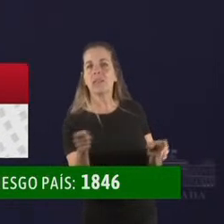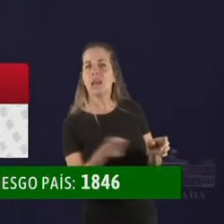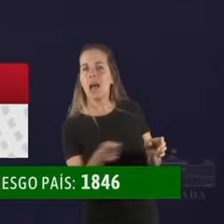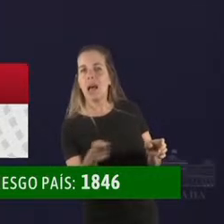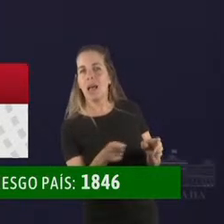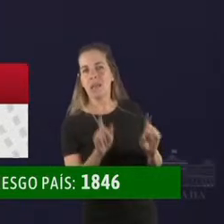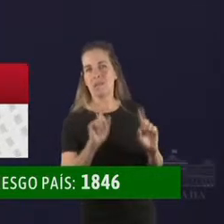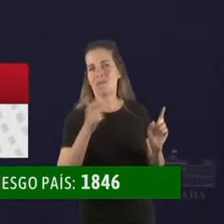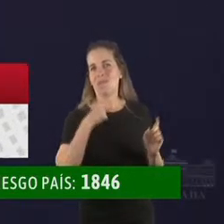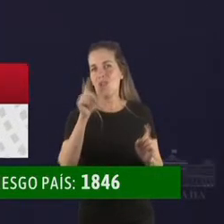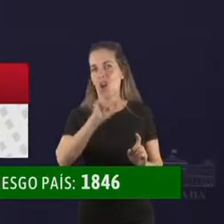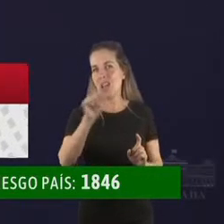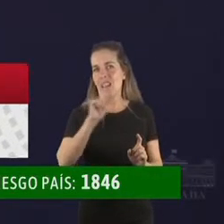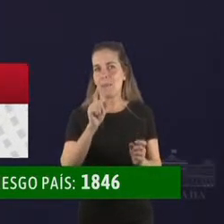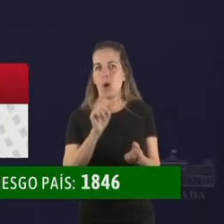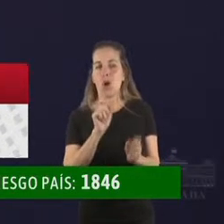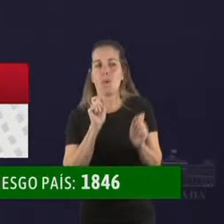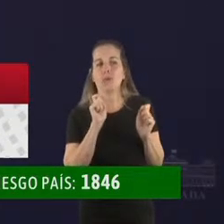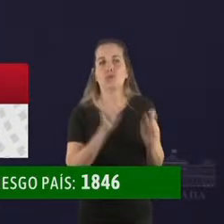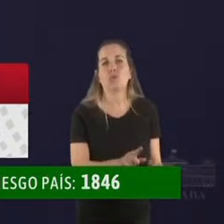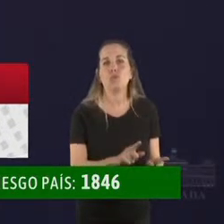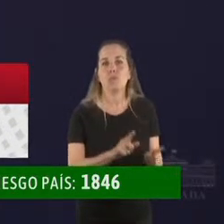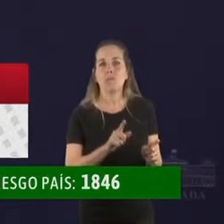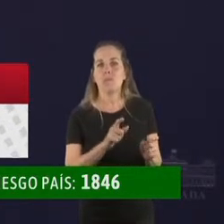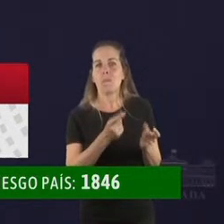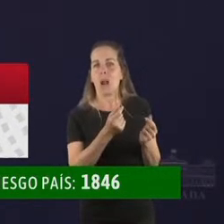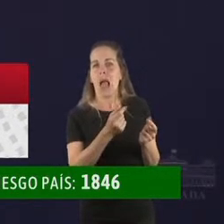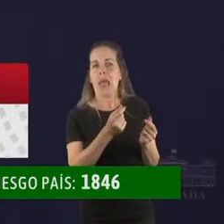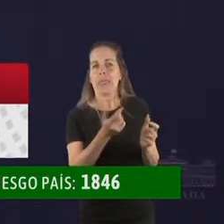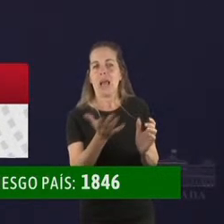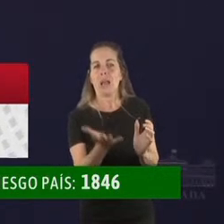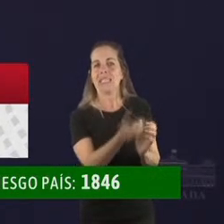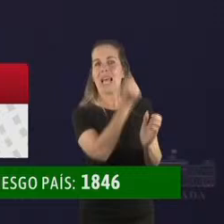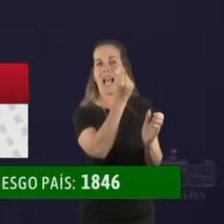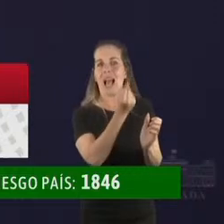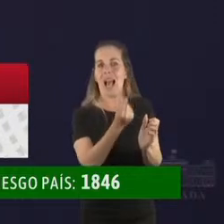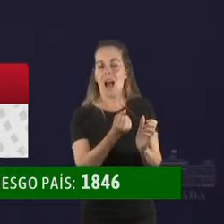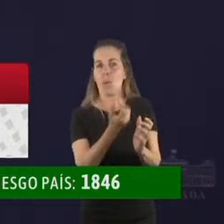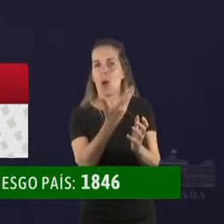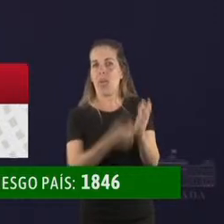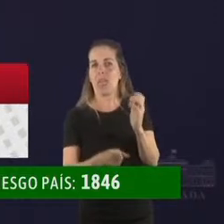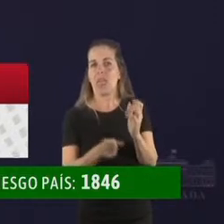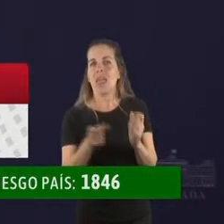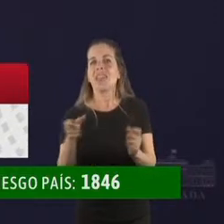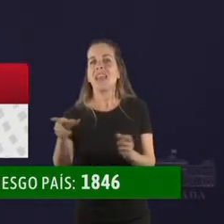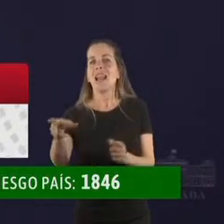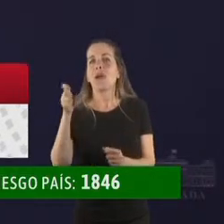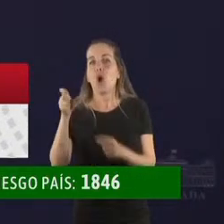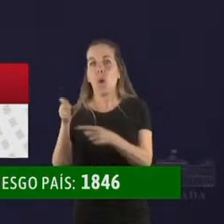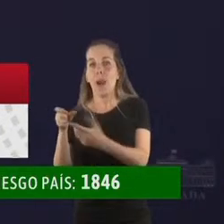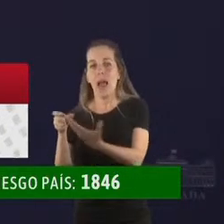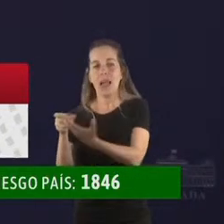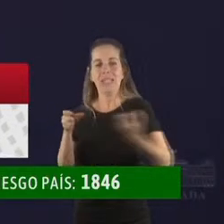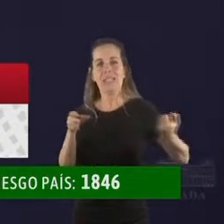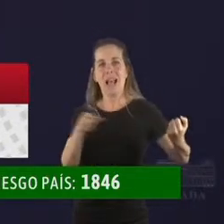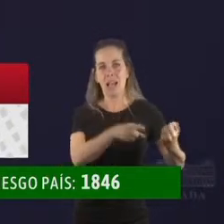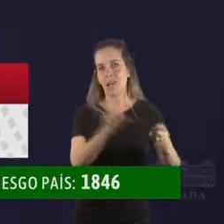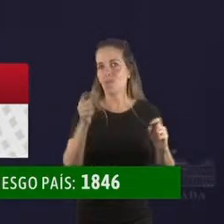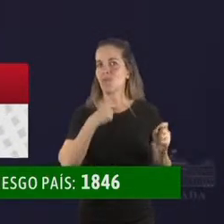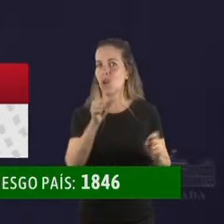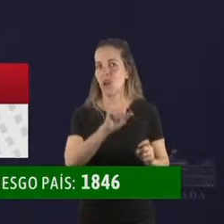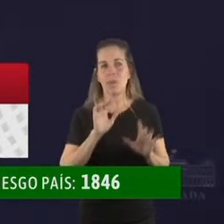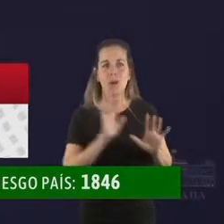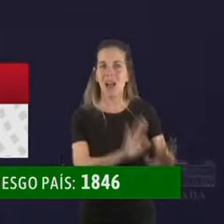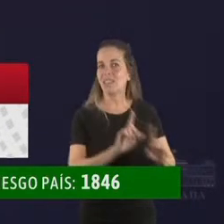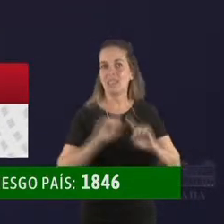medio haga un negocio propio o le quite parte del beneficio al que más lo necesita el